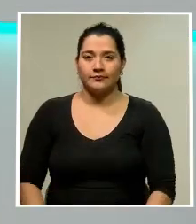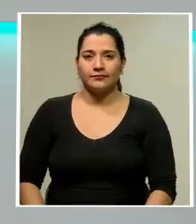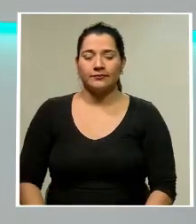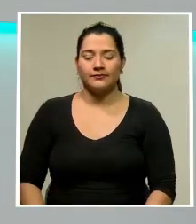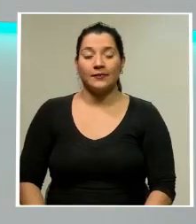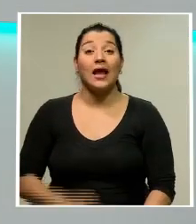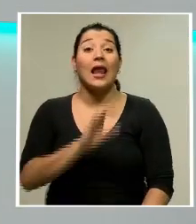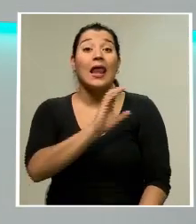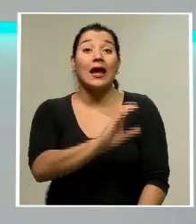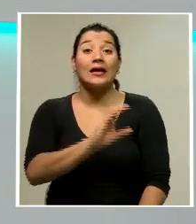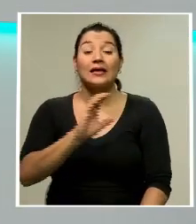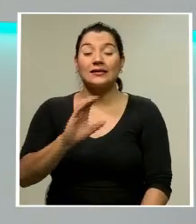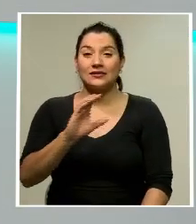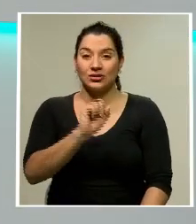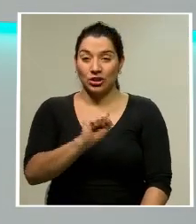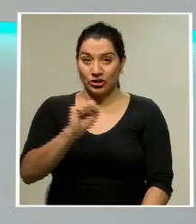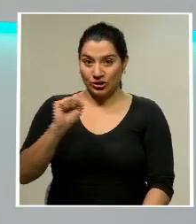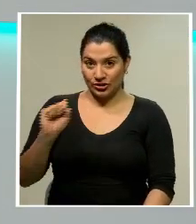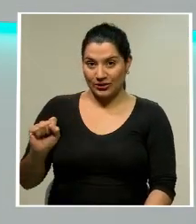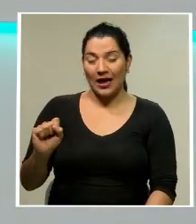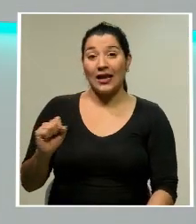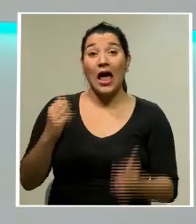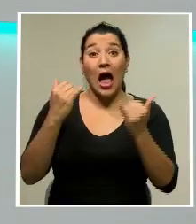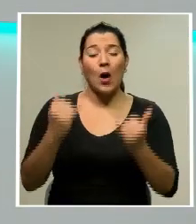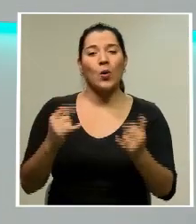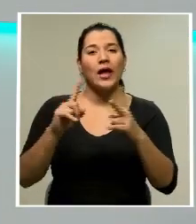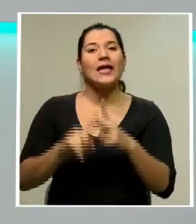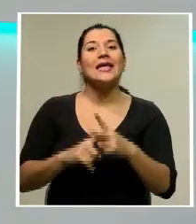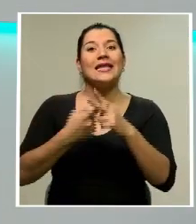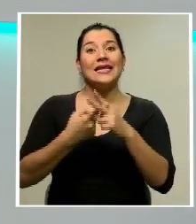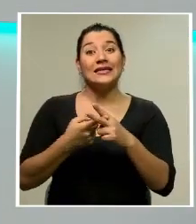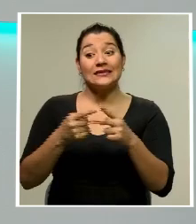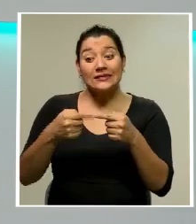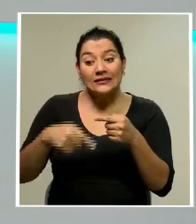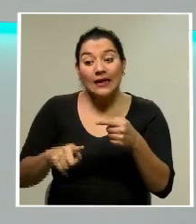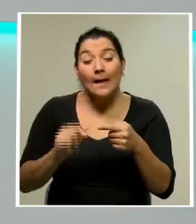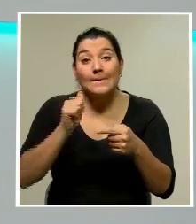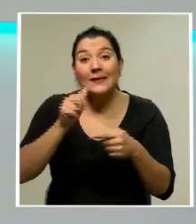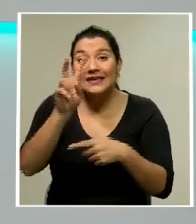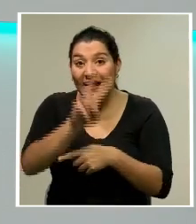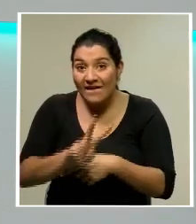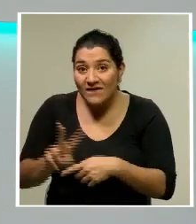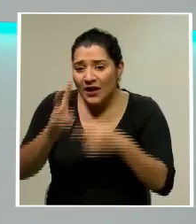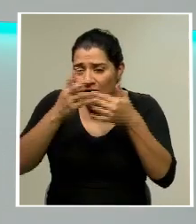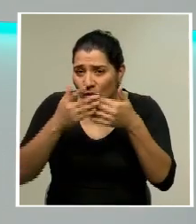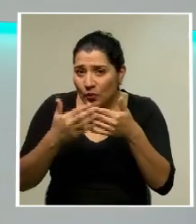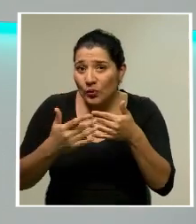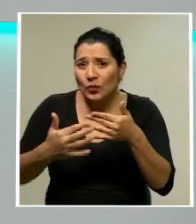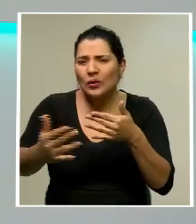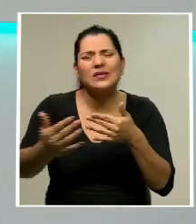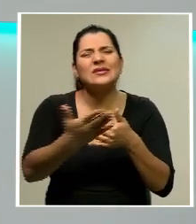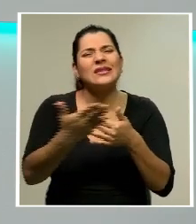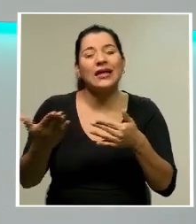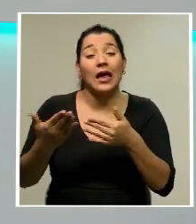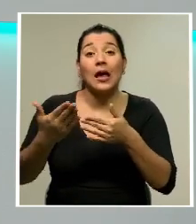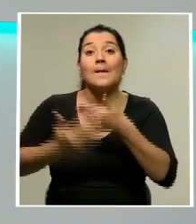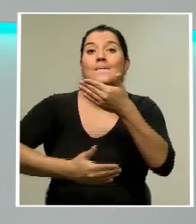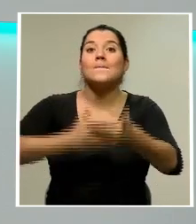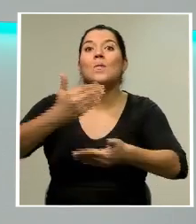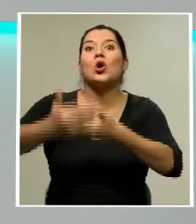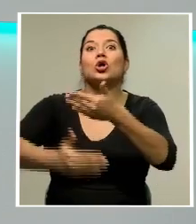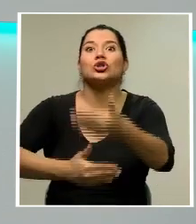La Caja Costarricense del Seguro Social iniciará este viernes y durante los próximos 10 días una